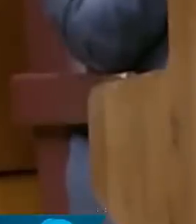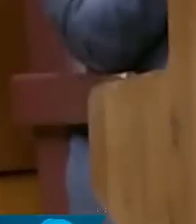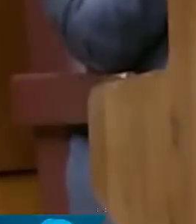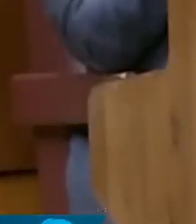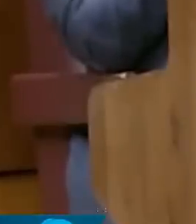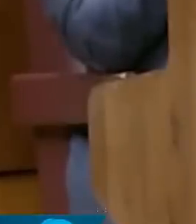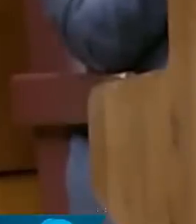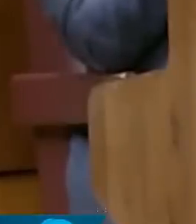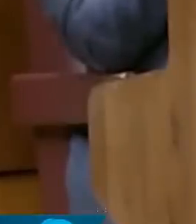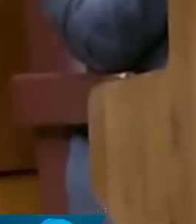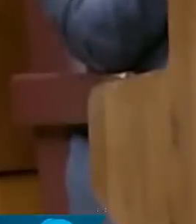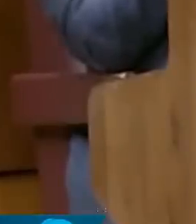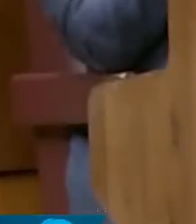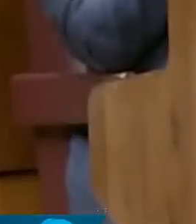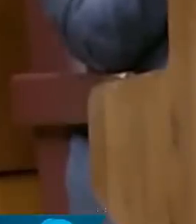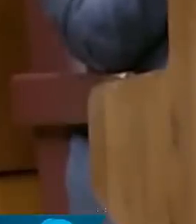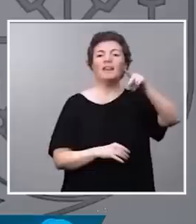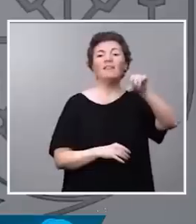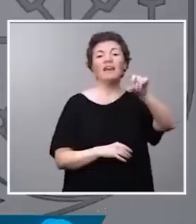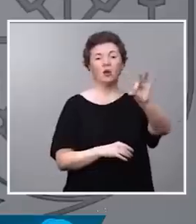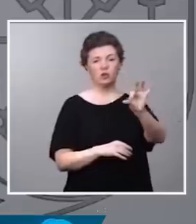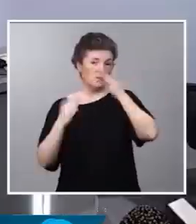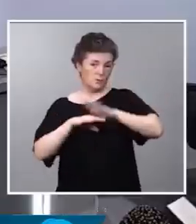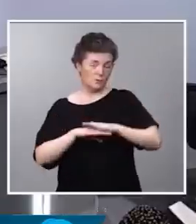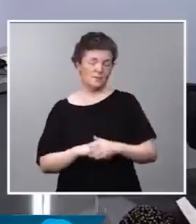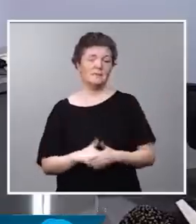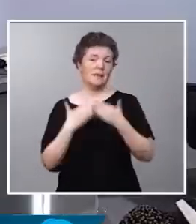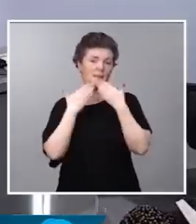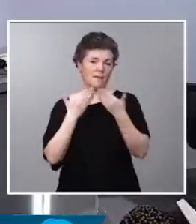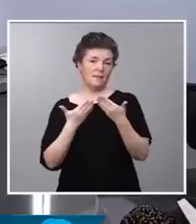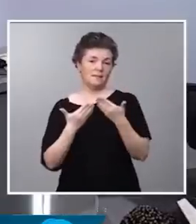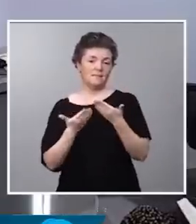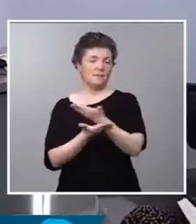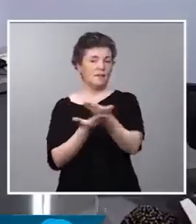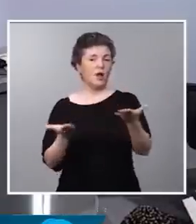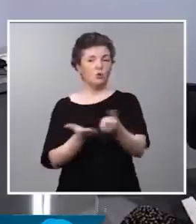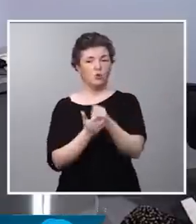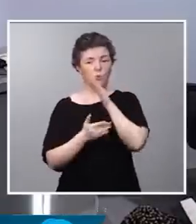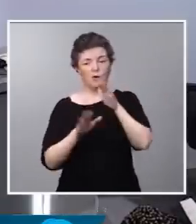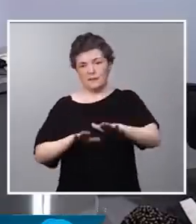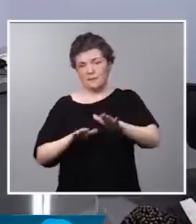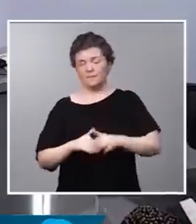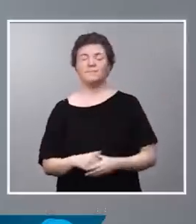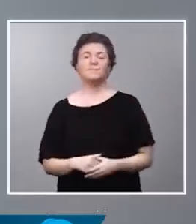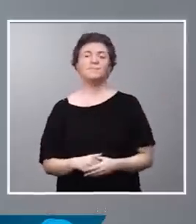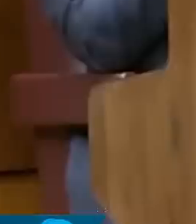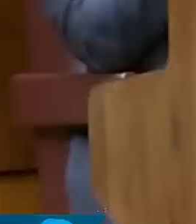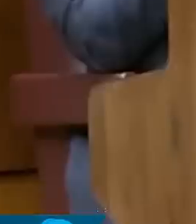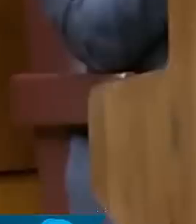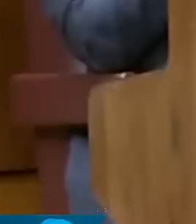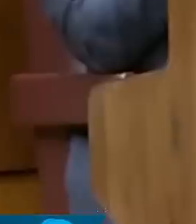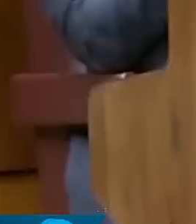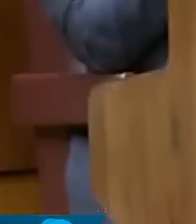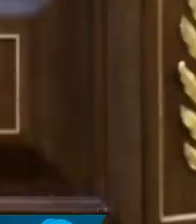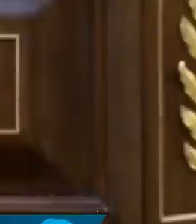negociación tuvo unas primera fase, efectivamente, de conversaciones con ETA. Posteriormente hay que recordar que hubo una reunión en Perpiñán entre Carlos Rovira,